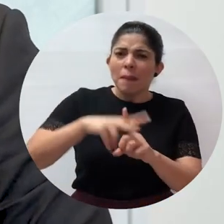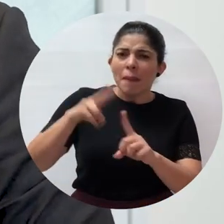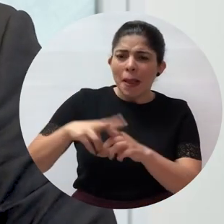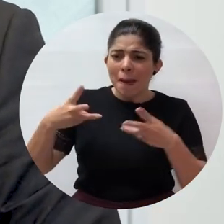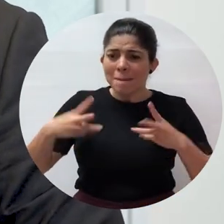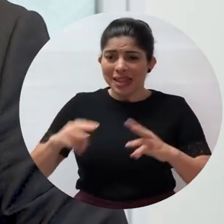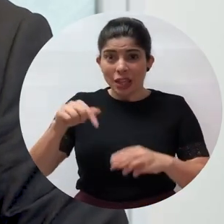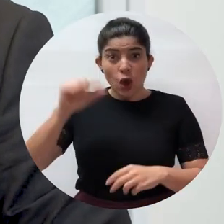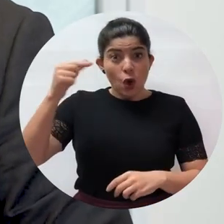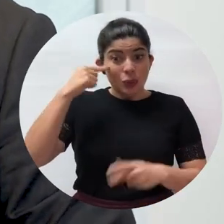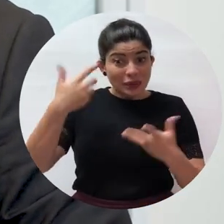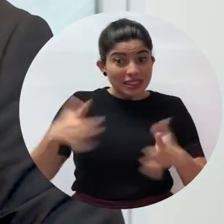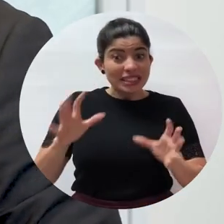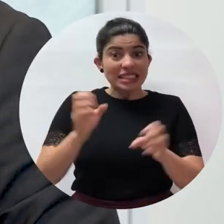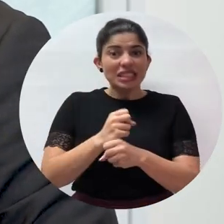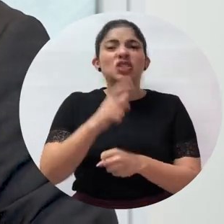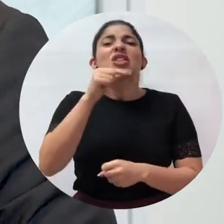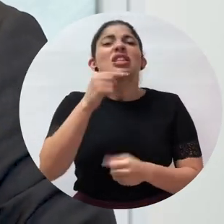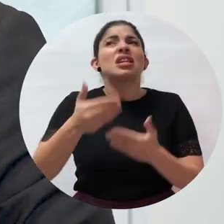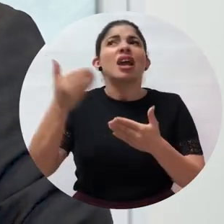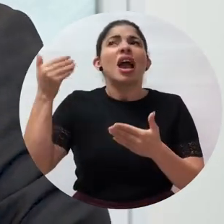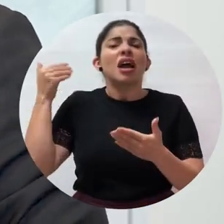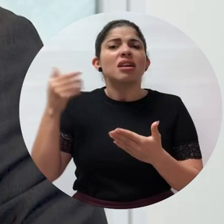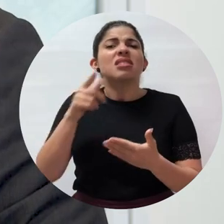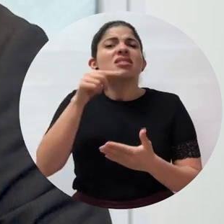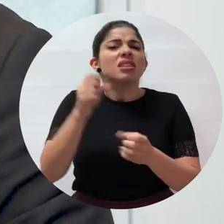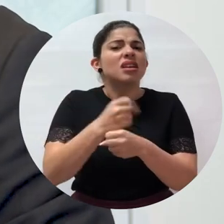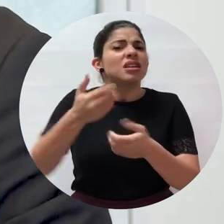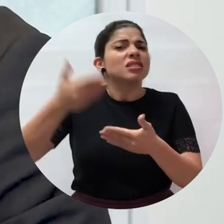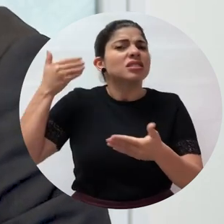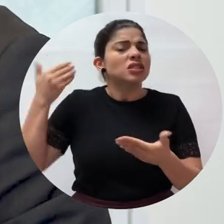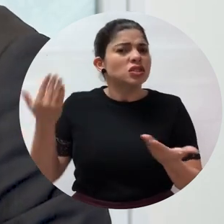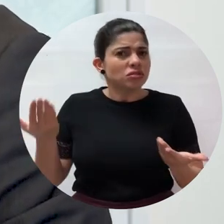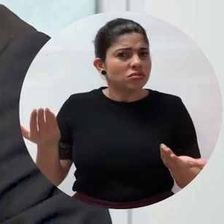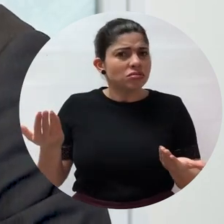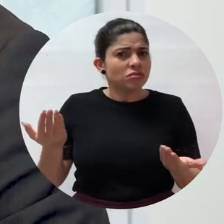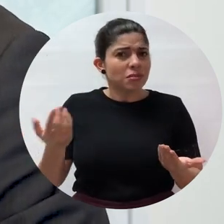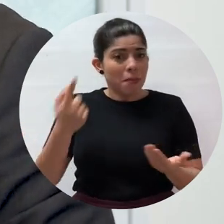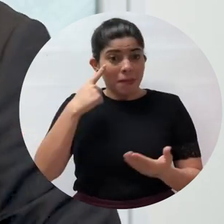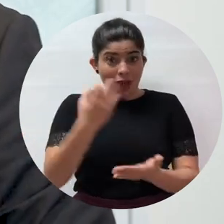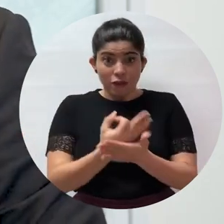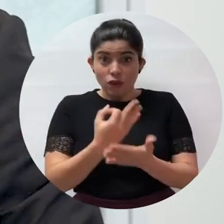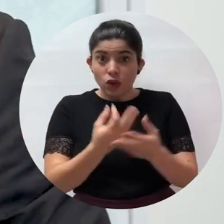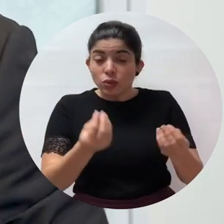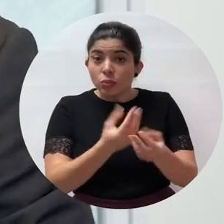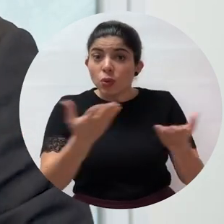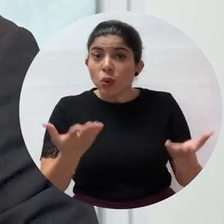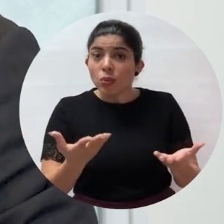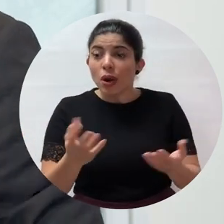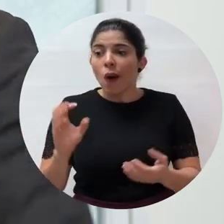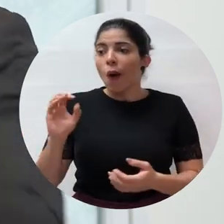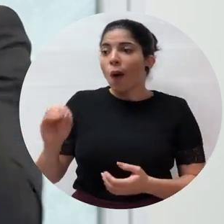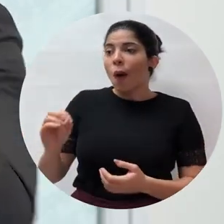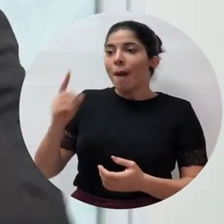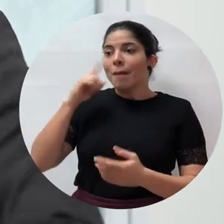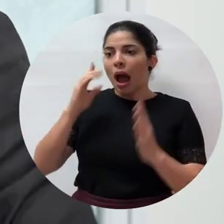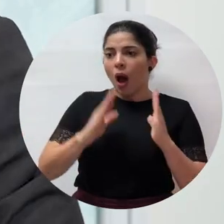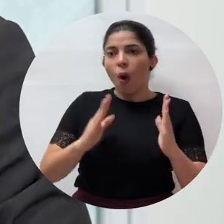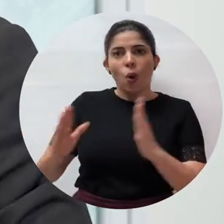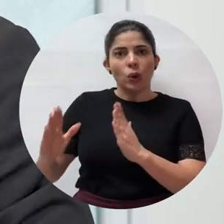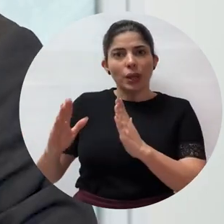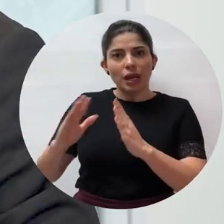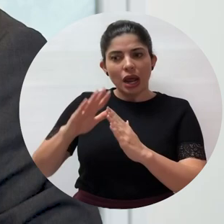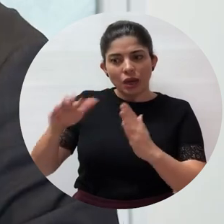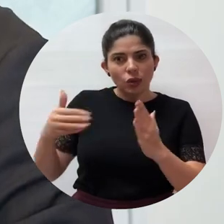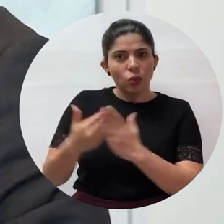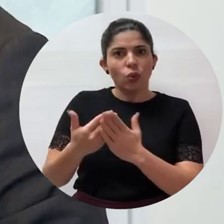las medidas que ha adoptado este gobierno? ¿Quién lo ha hecho? ¿Para las finanzas públicas o para poner la casa